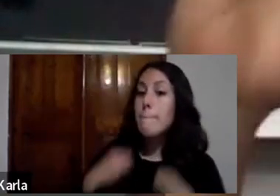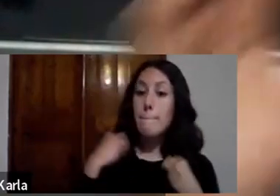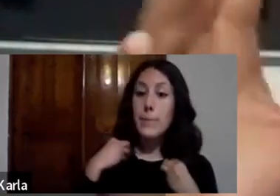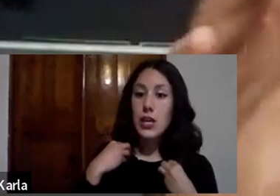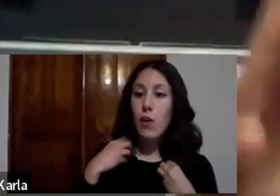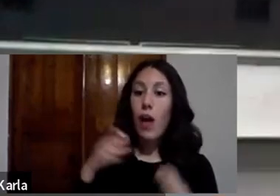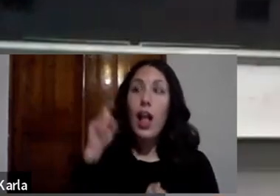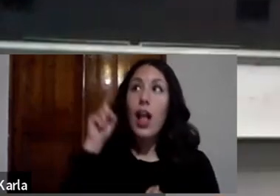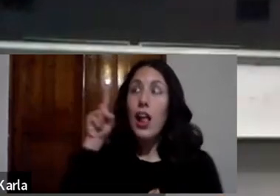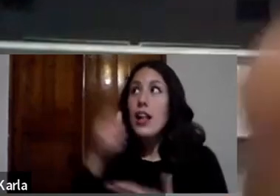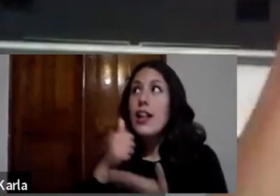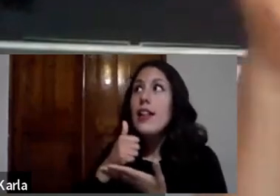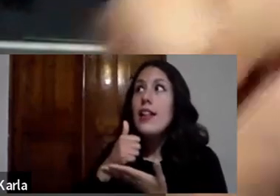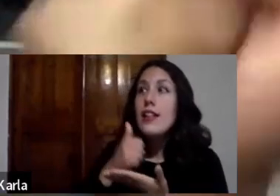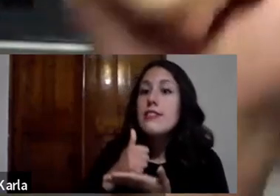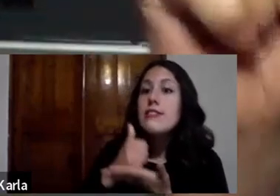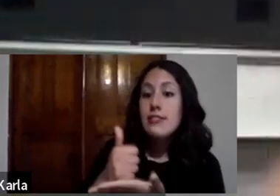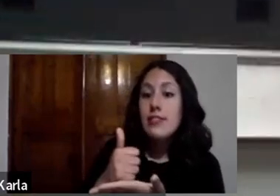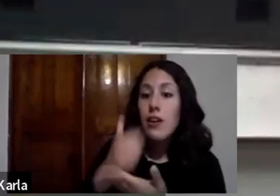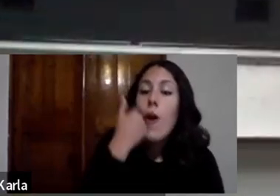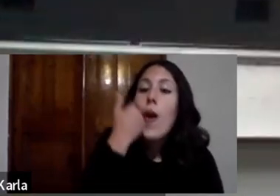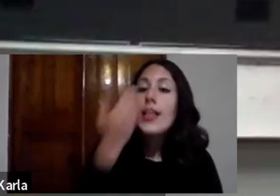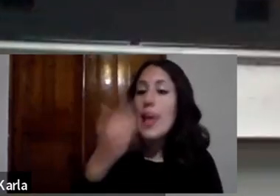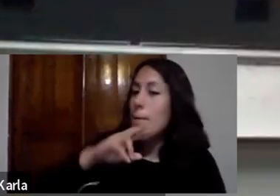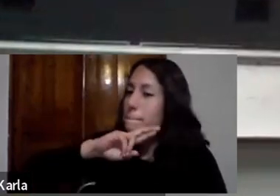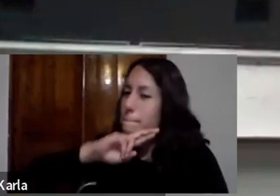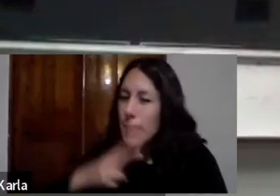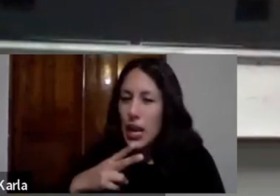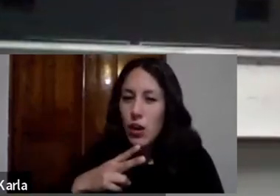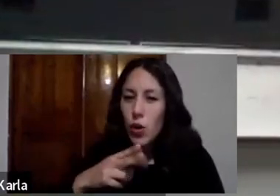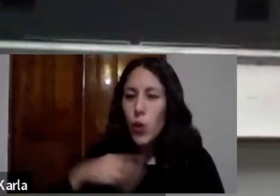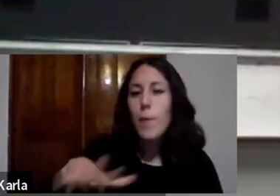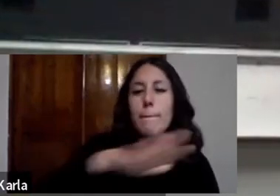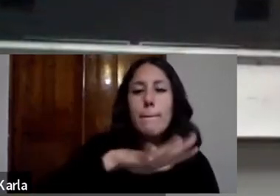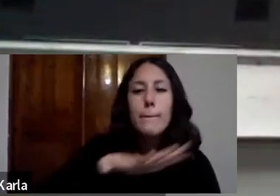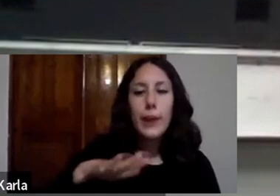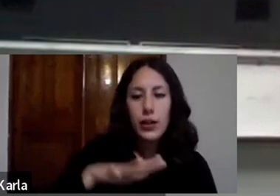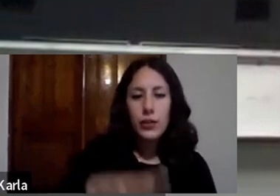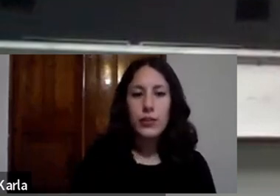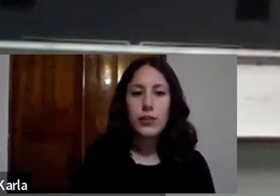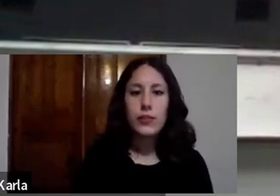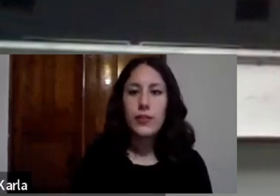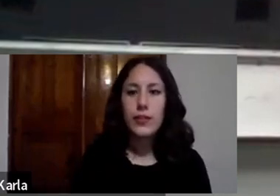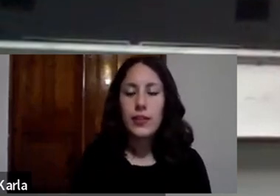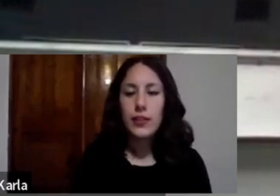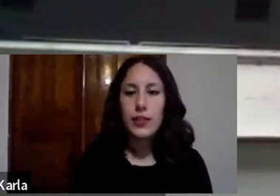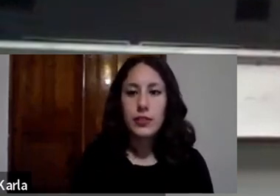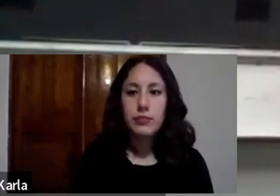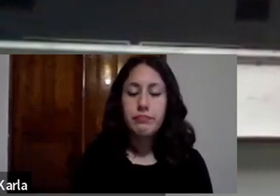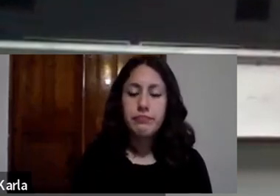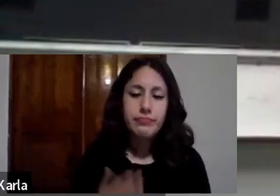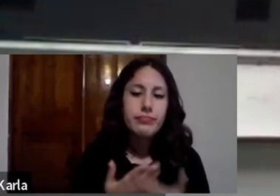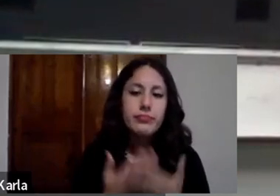mejor para nuestra vida, para tu vida. Y bueno, antes de cerrar la